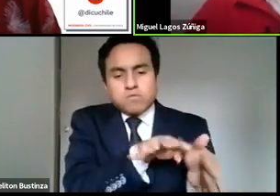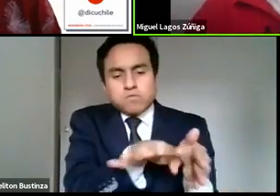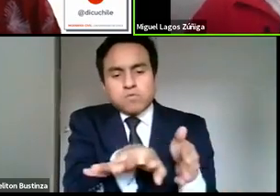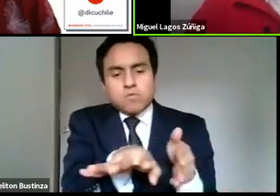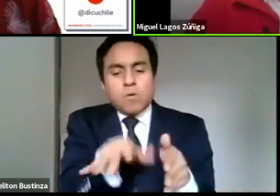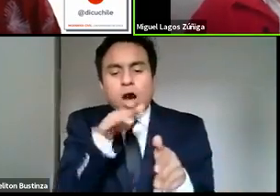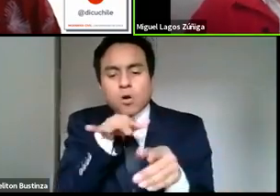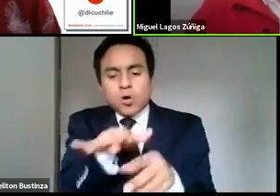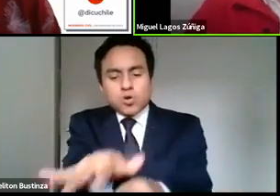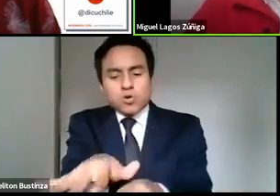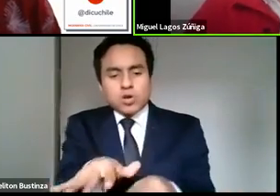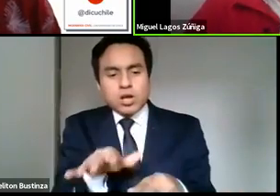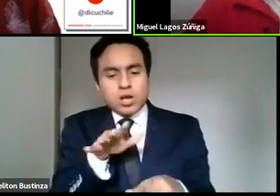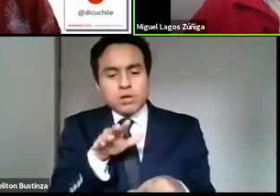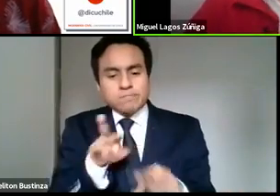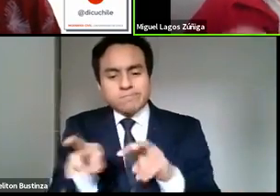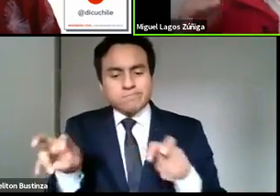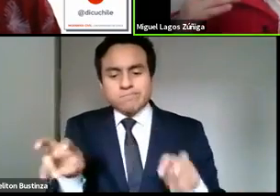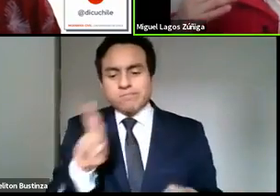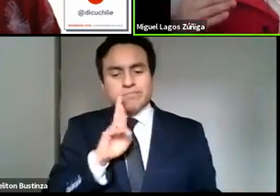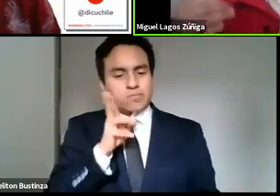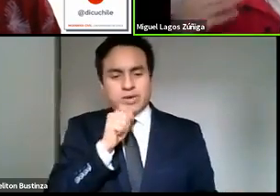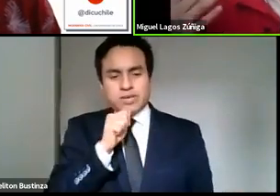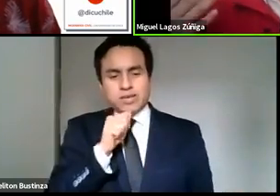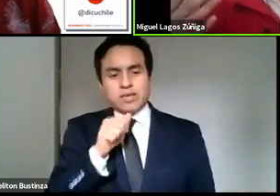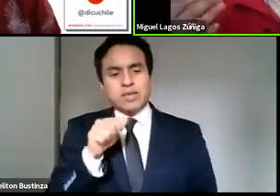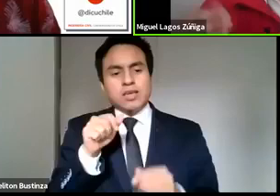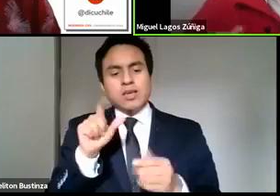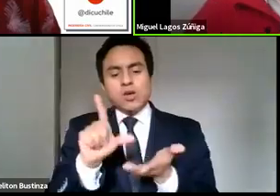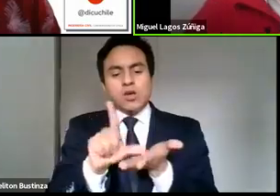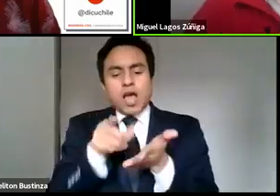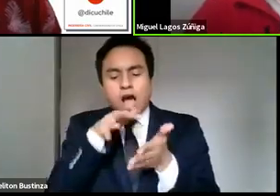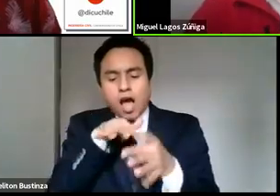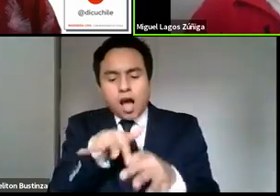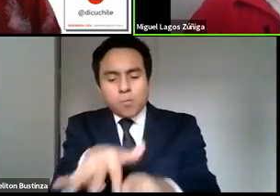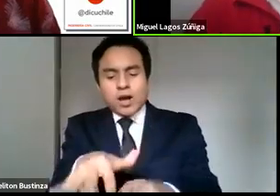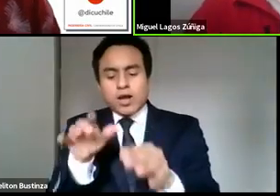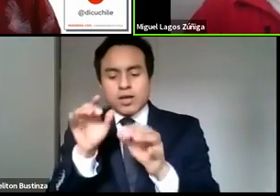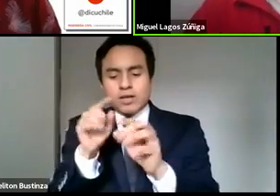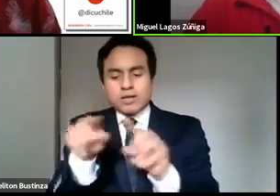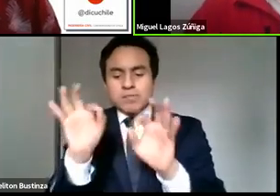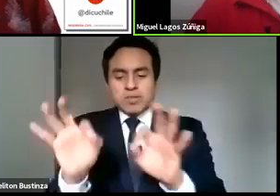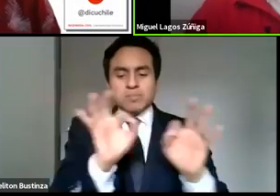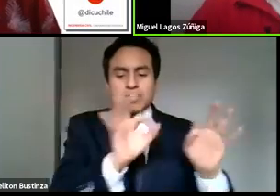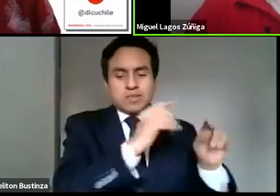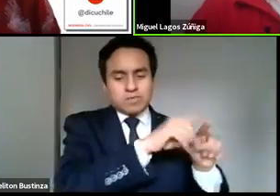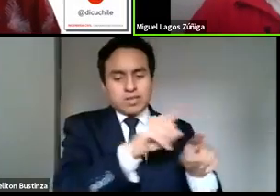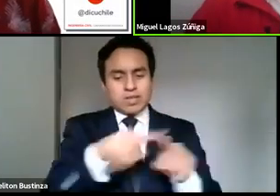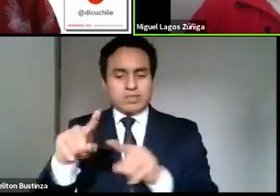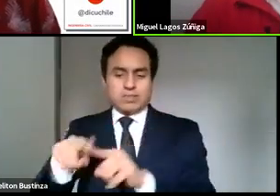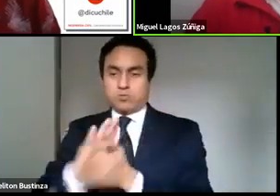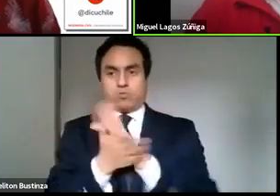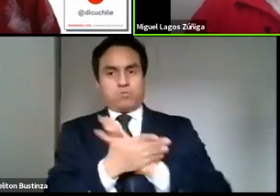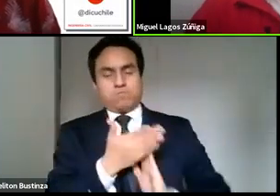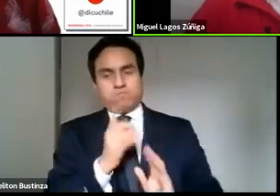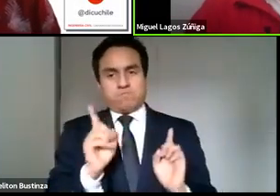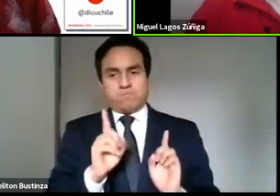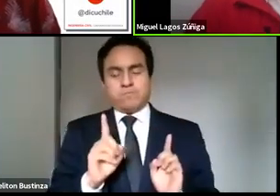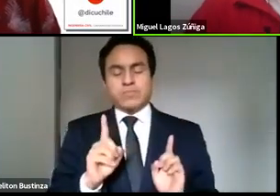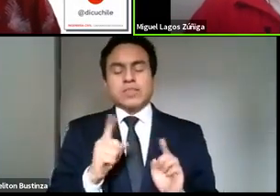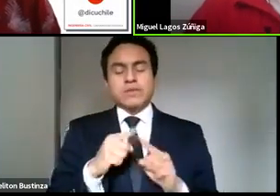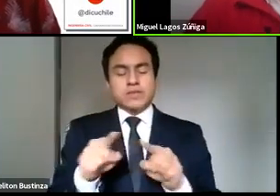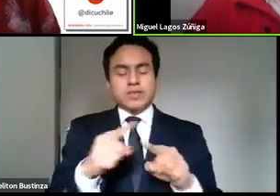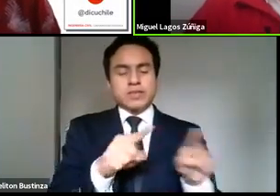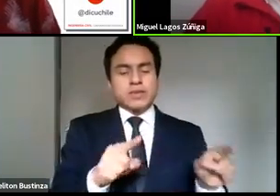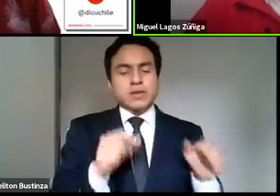arroyo, yo no tengo la respuesta, porque cada cuenca es como única. Entonces, lo que puedo decir es que uno puede